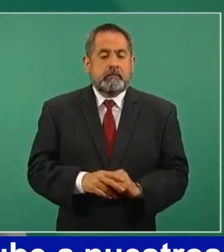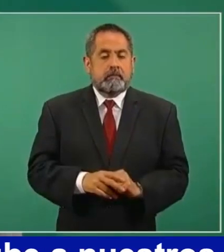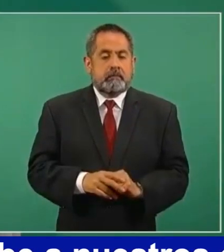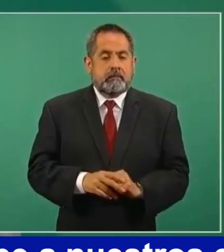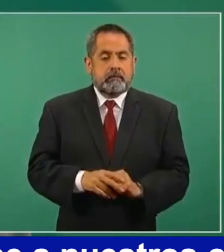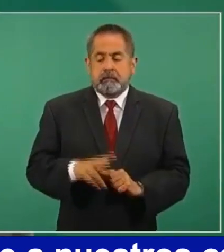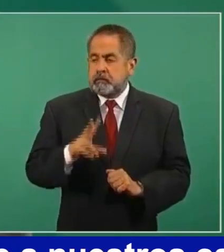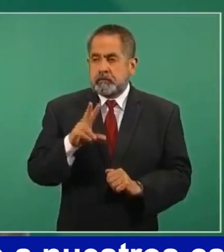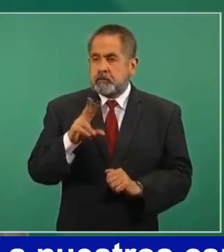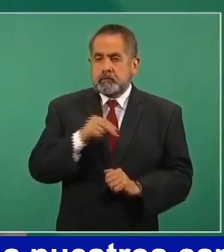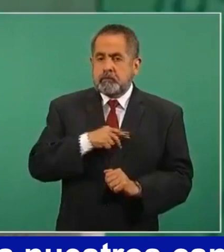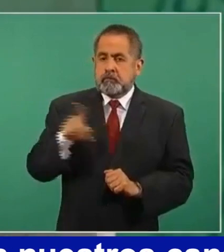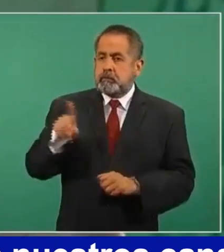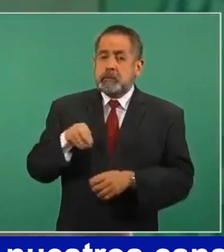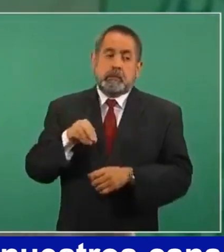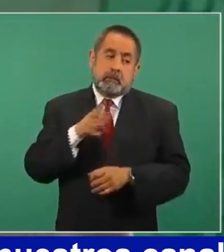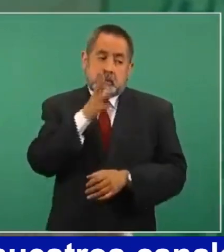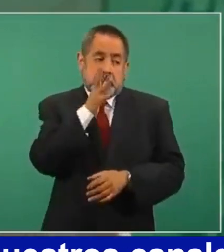no tiene por qué